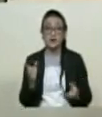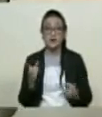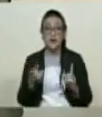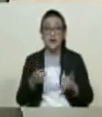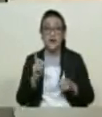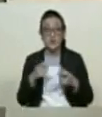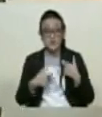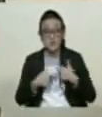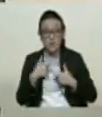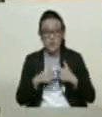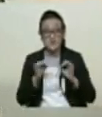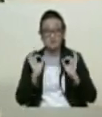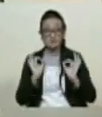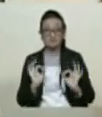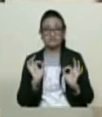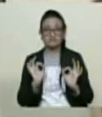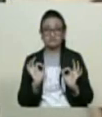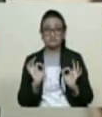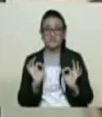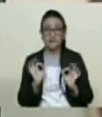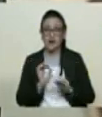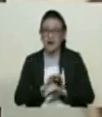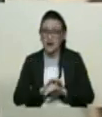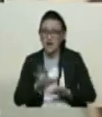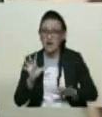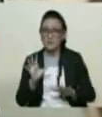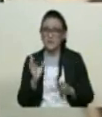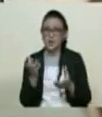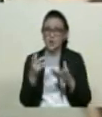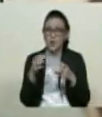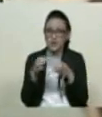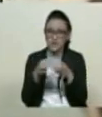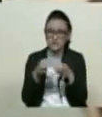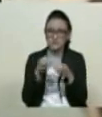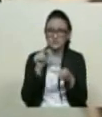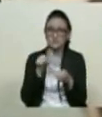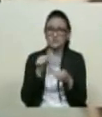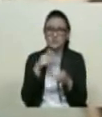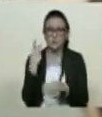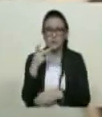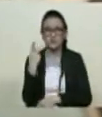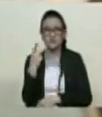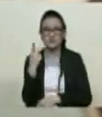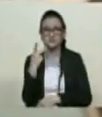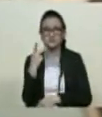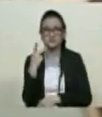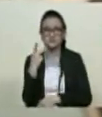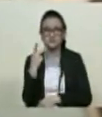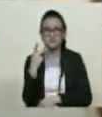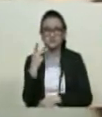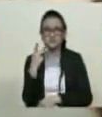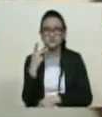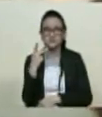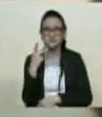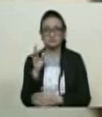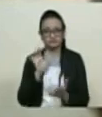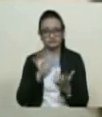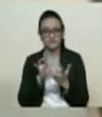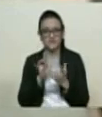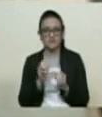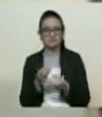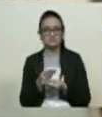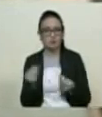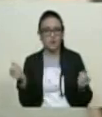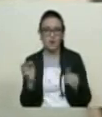de conflicto a ciertos niveles con las organizaciones políticas para tener una solución temprana,